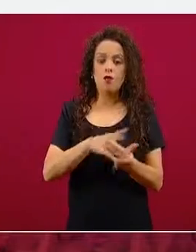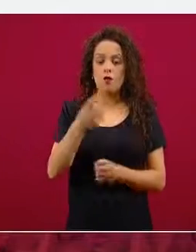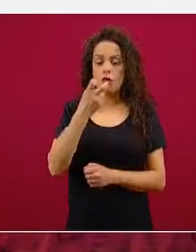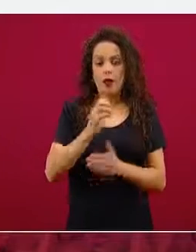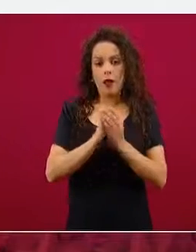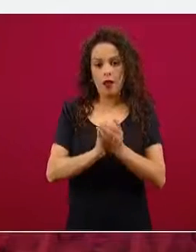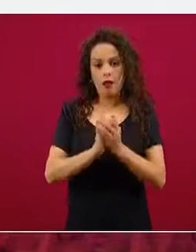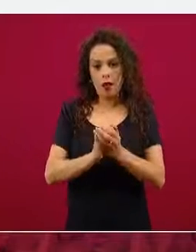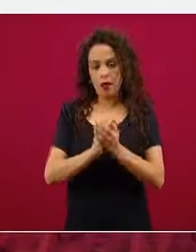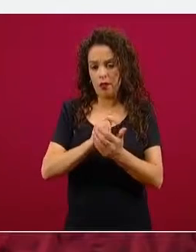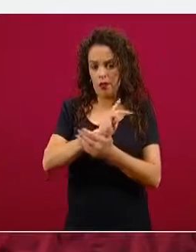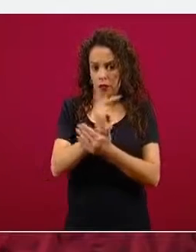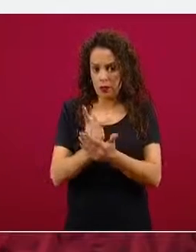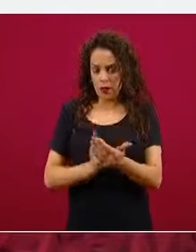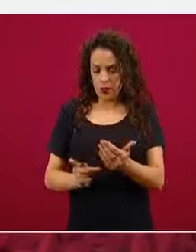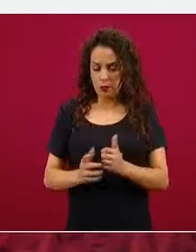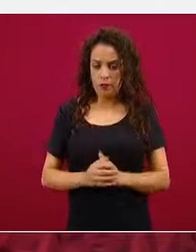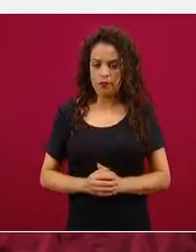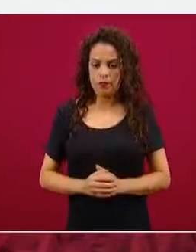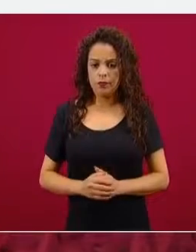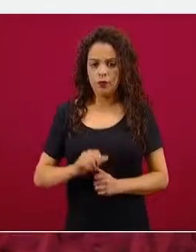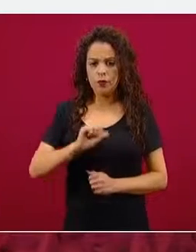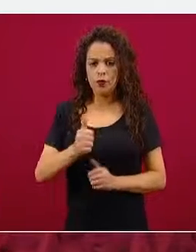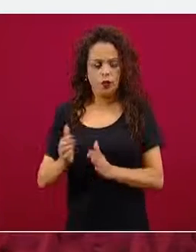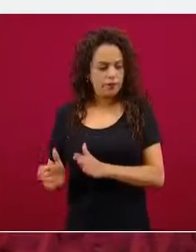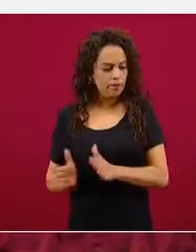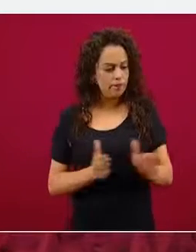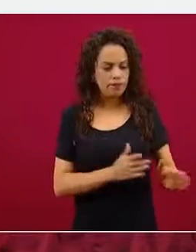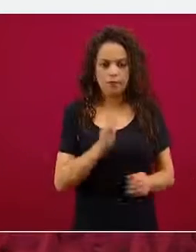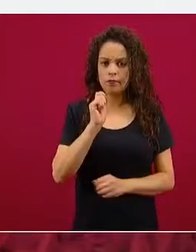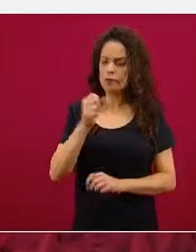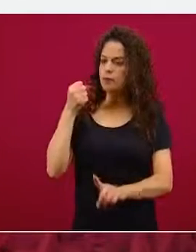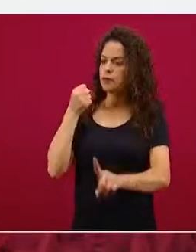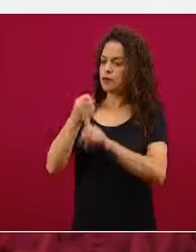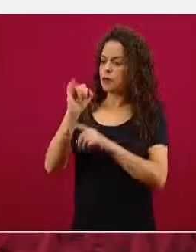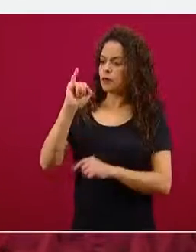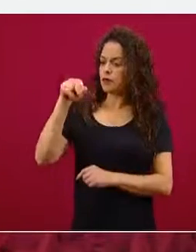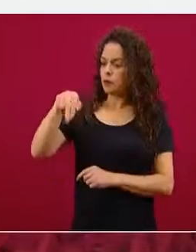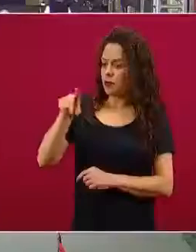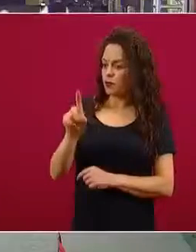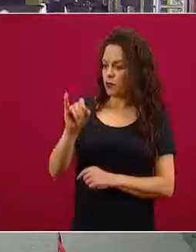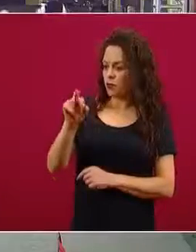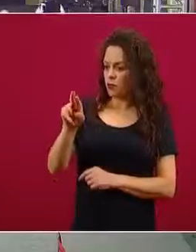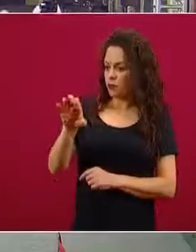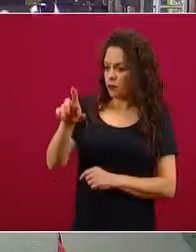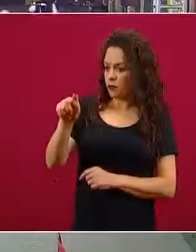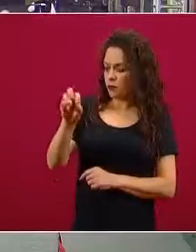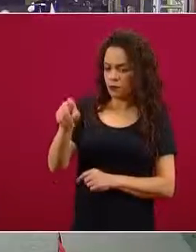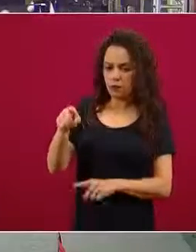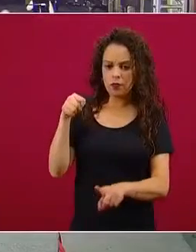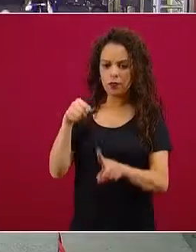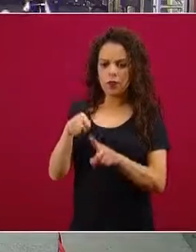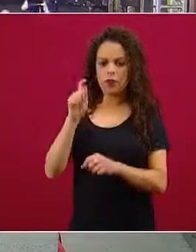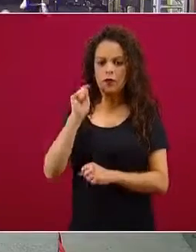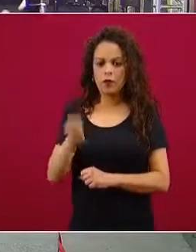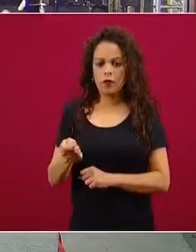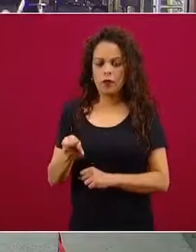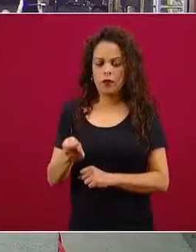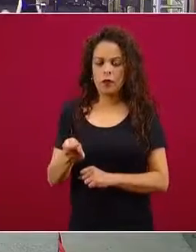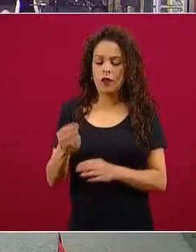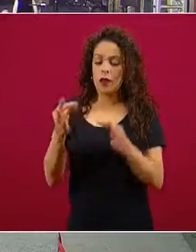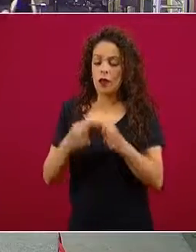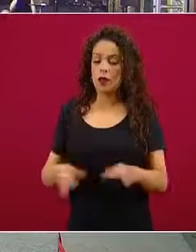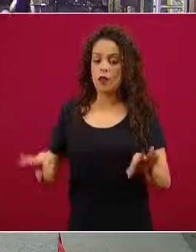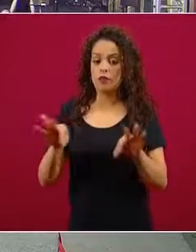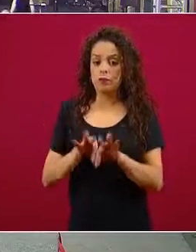Tandas. Por otro lado, el tema de los impactos indirectos, ahí el crecimiento económico es